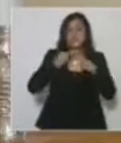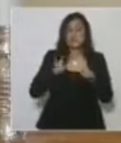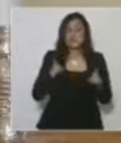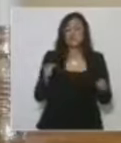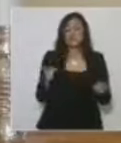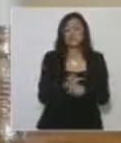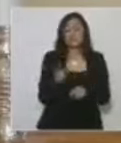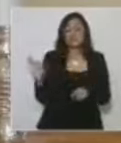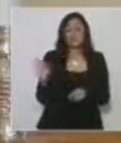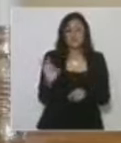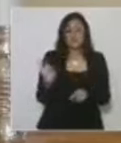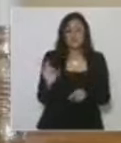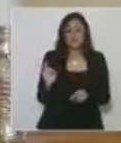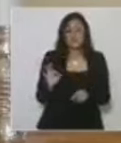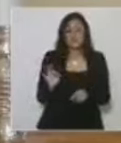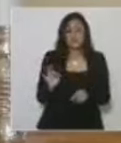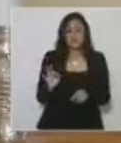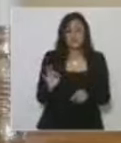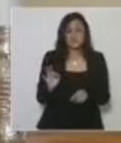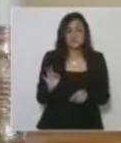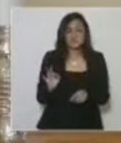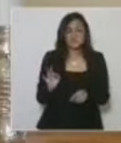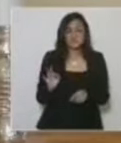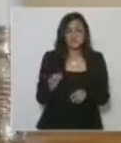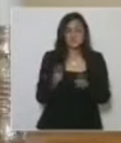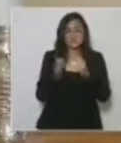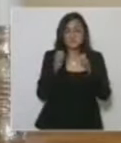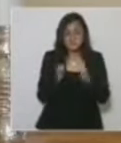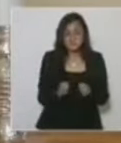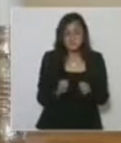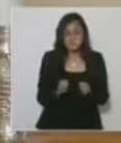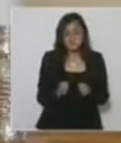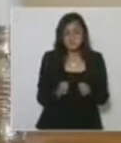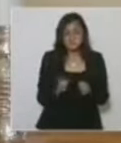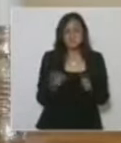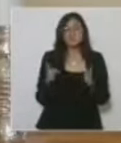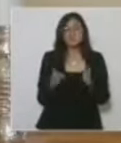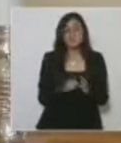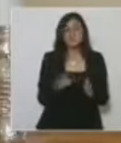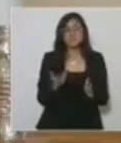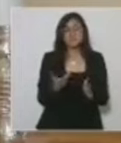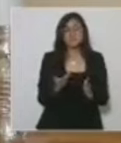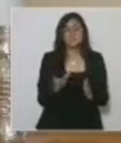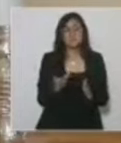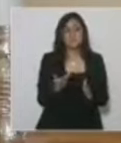que están revelados y revelándose todos los días. Que las aclare.